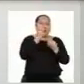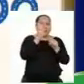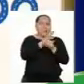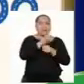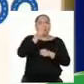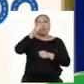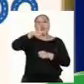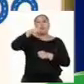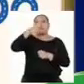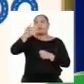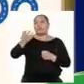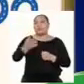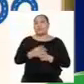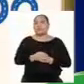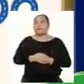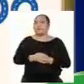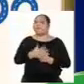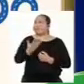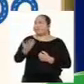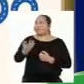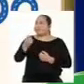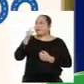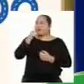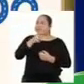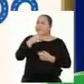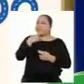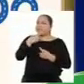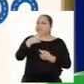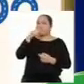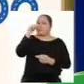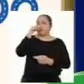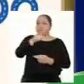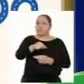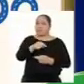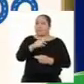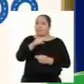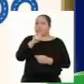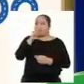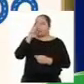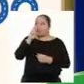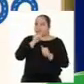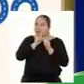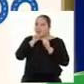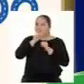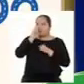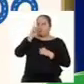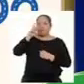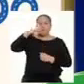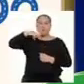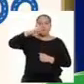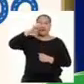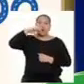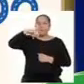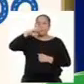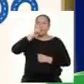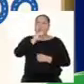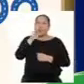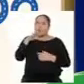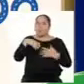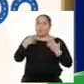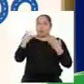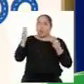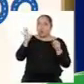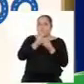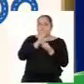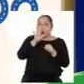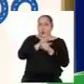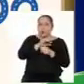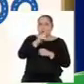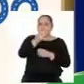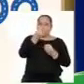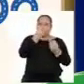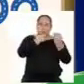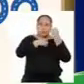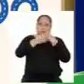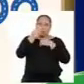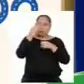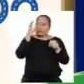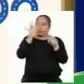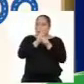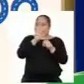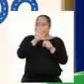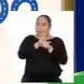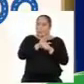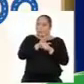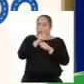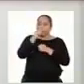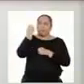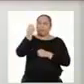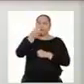necesita. Entonces, para responder a la pregunta número 2, diremos que Pepe no podrá completar la cantidad de nutrientes que